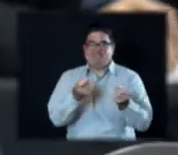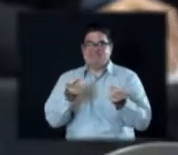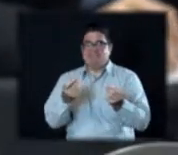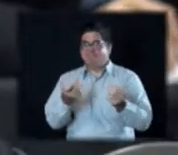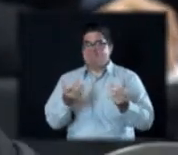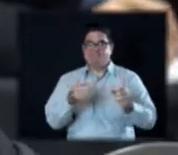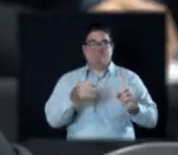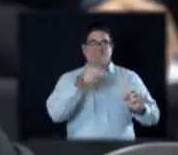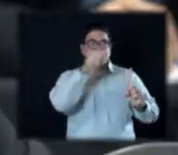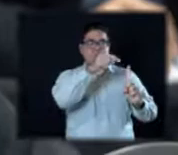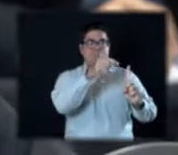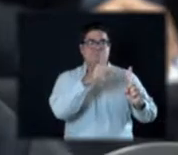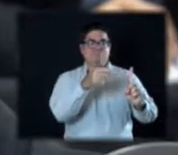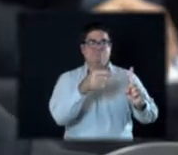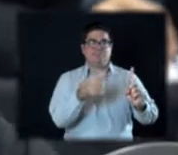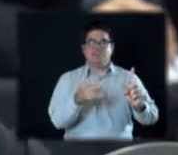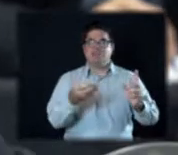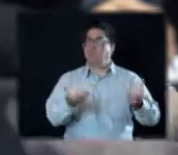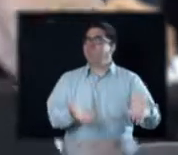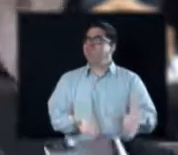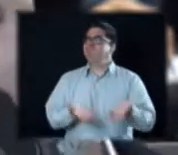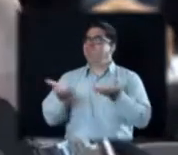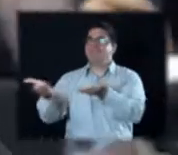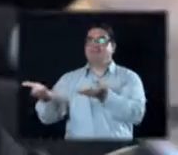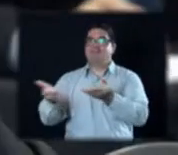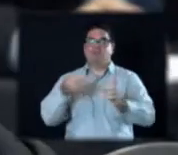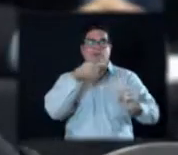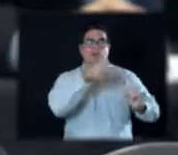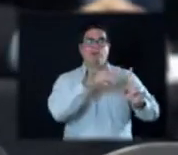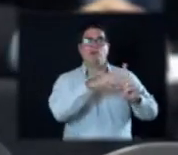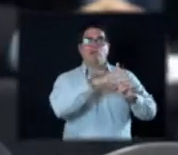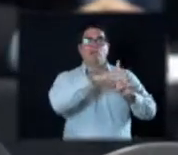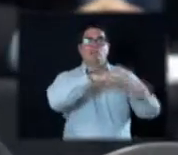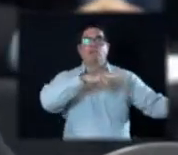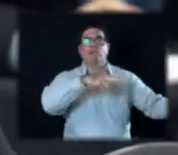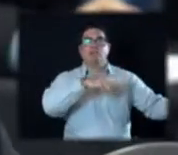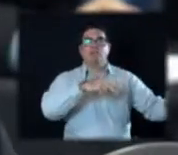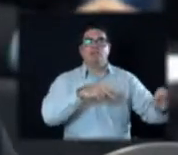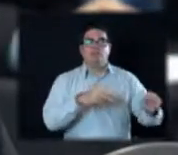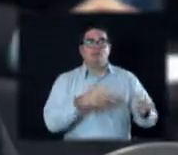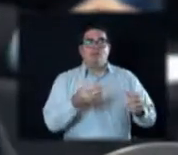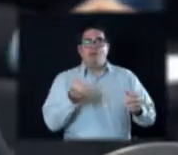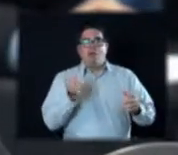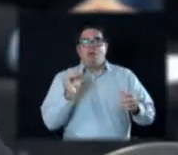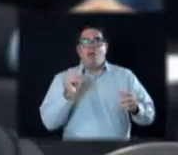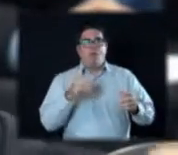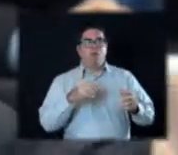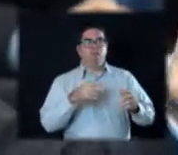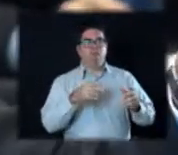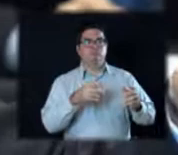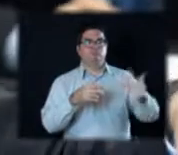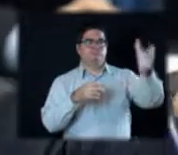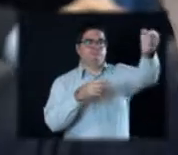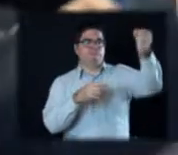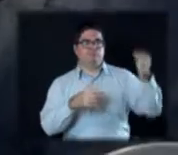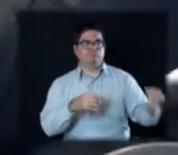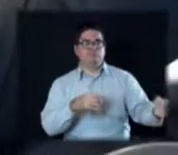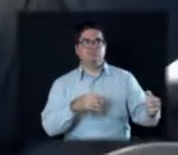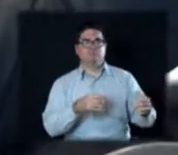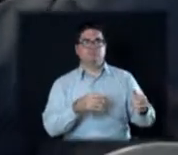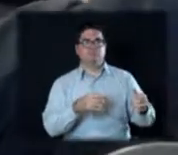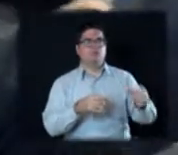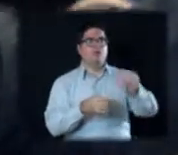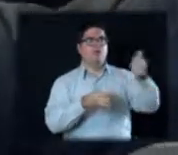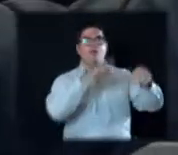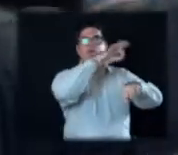La persona anterior se va o lo envían o la envían al sótano